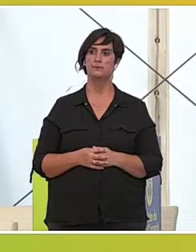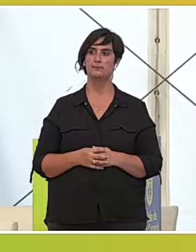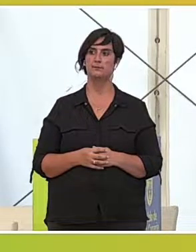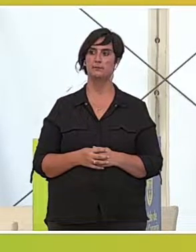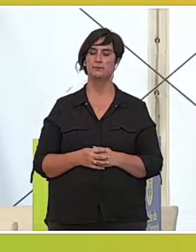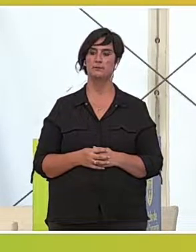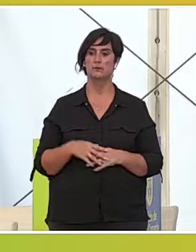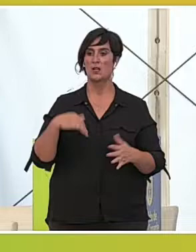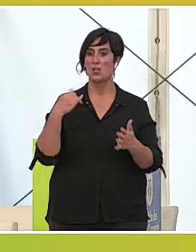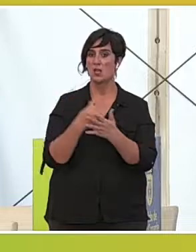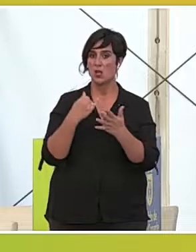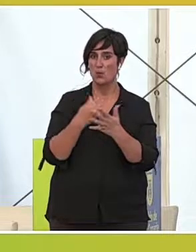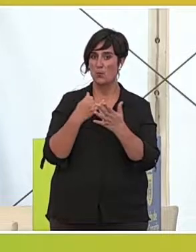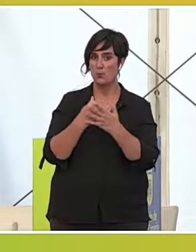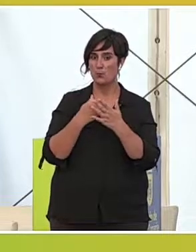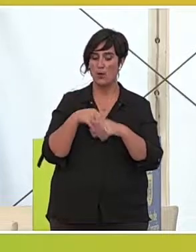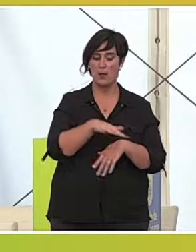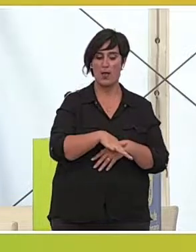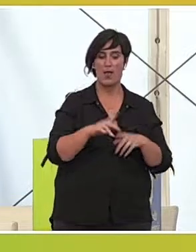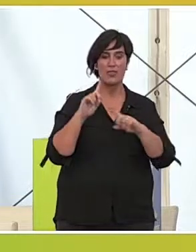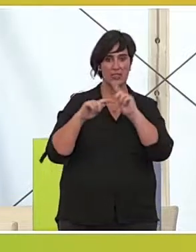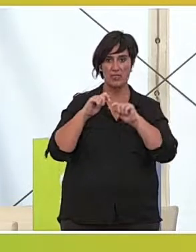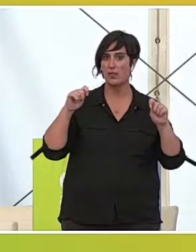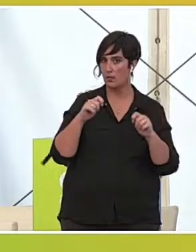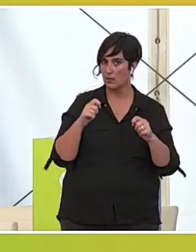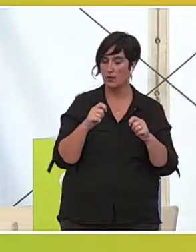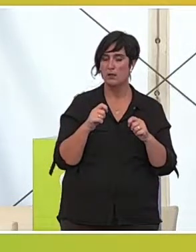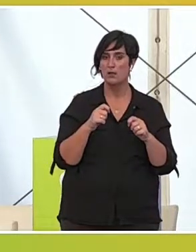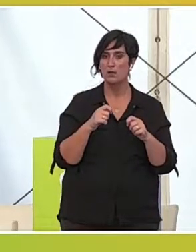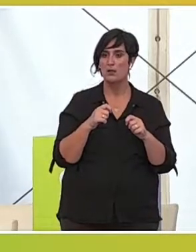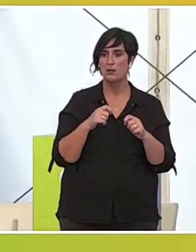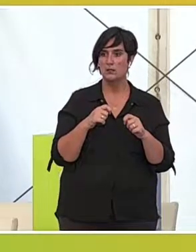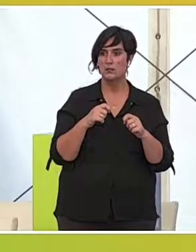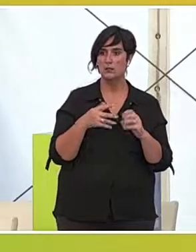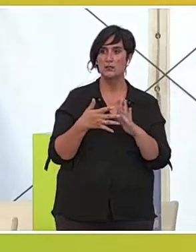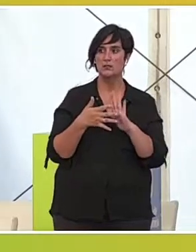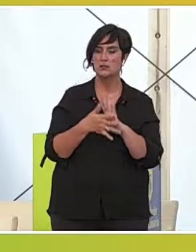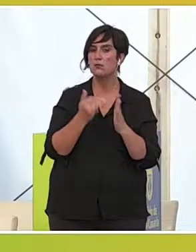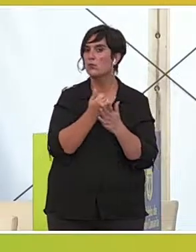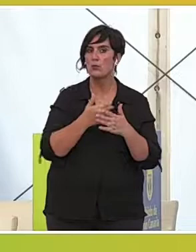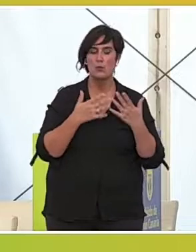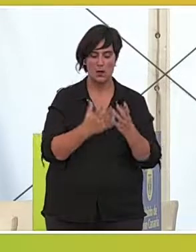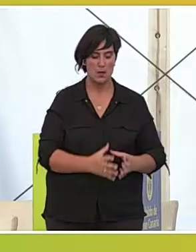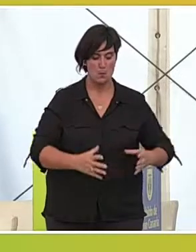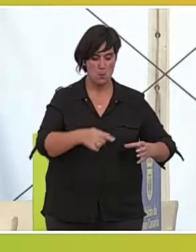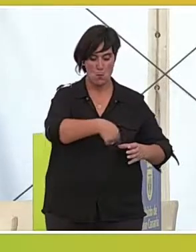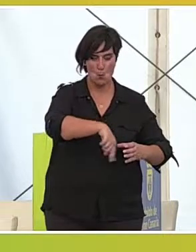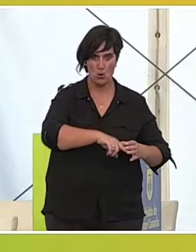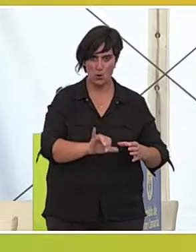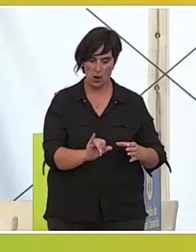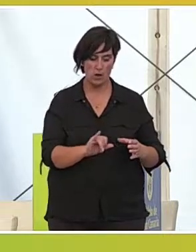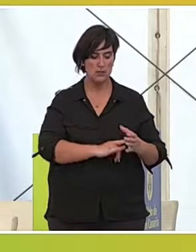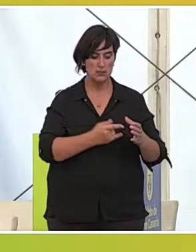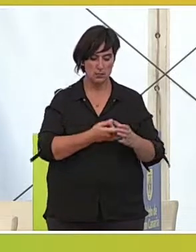La prueba realizada en Ricla consistió en poner el sistema en un pozo existente con